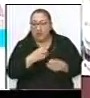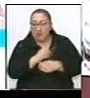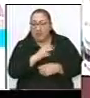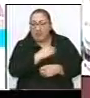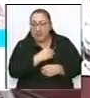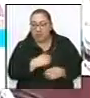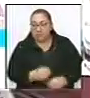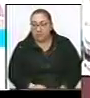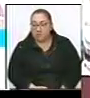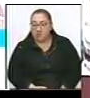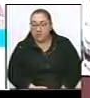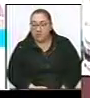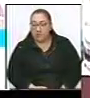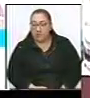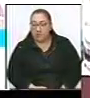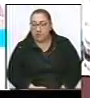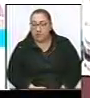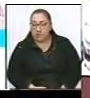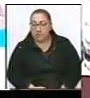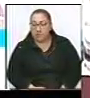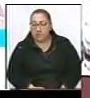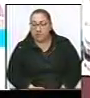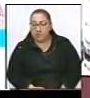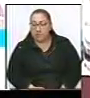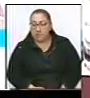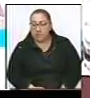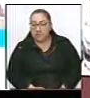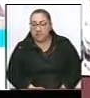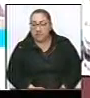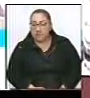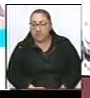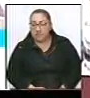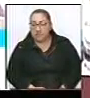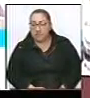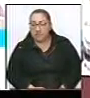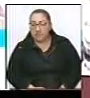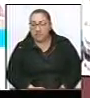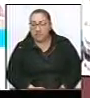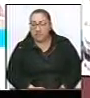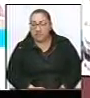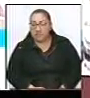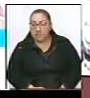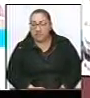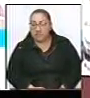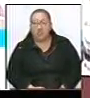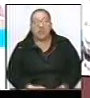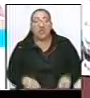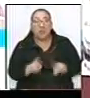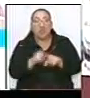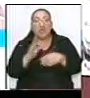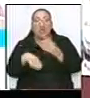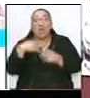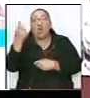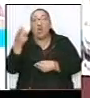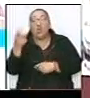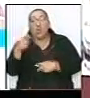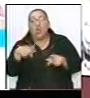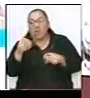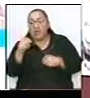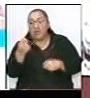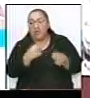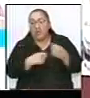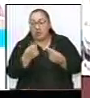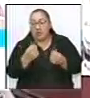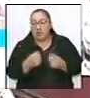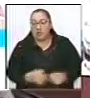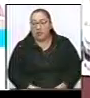de Ministros, han sido muchas personas que saben muy bien de que al estar al otro lado también significa manejar recursos.